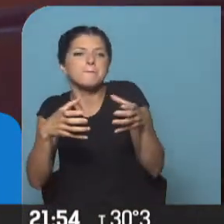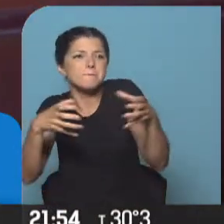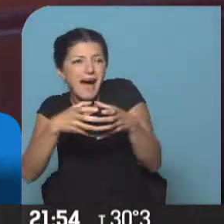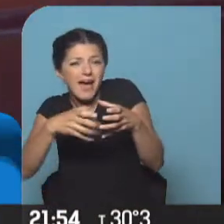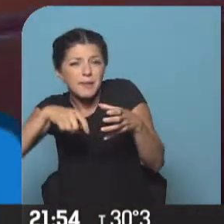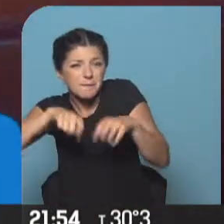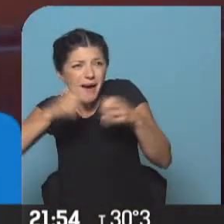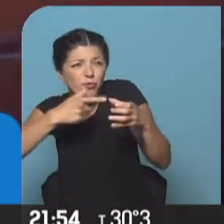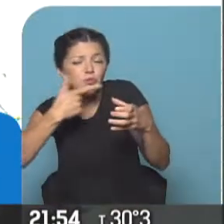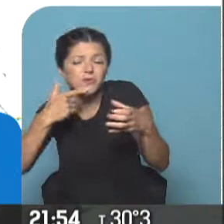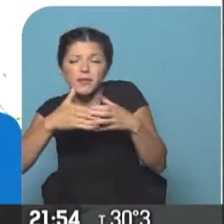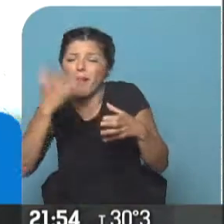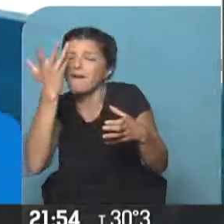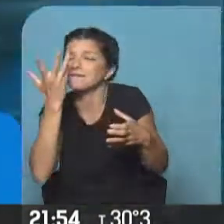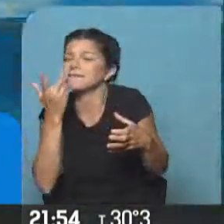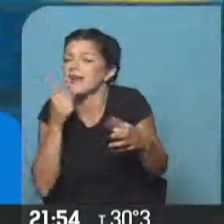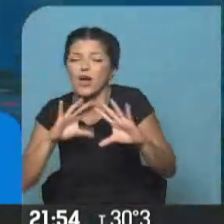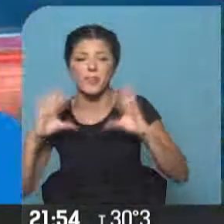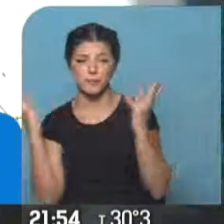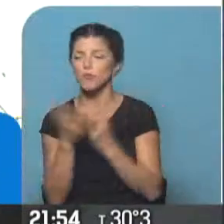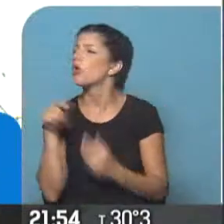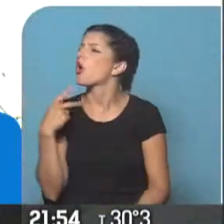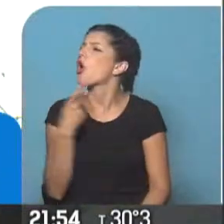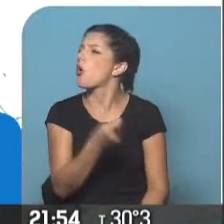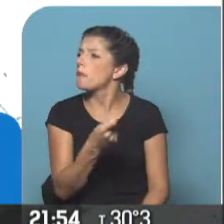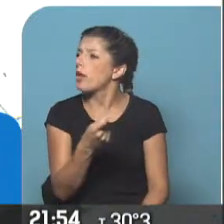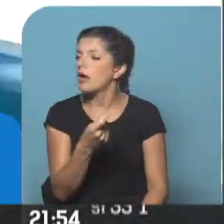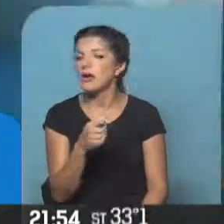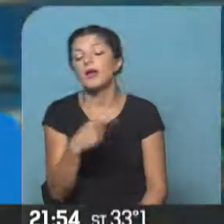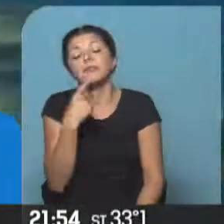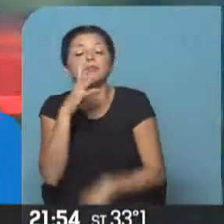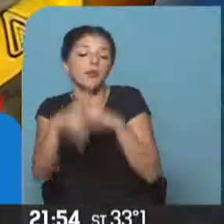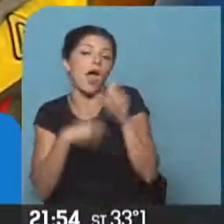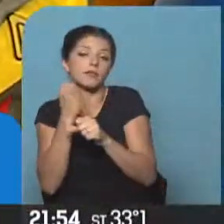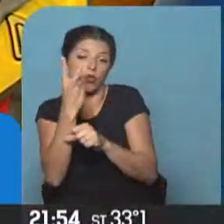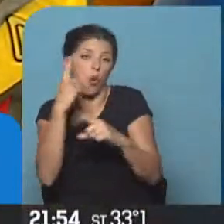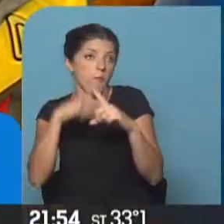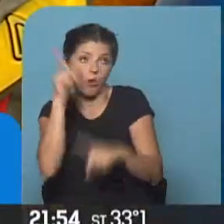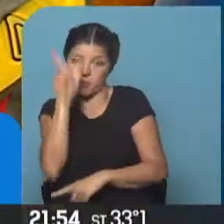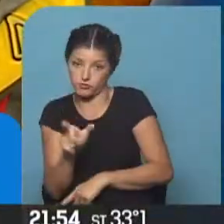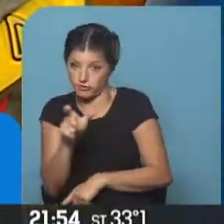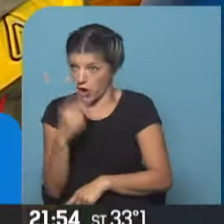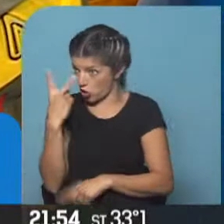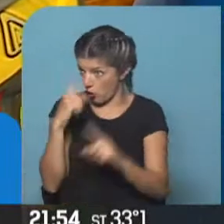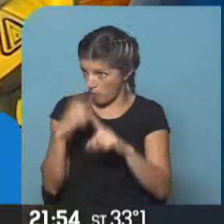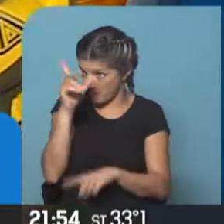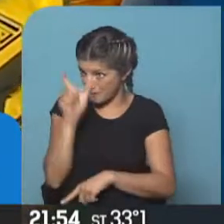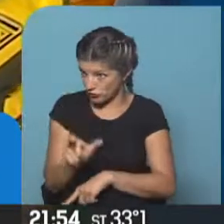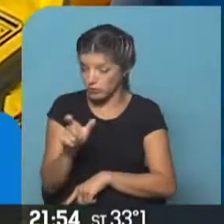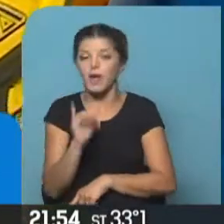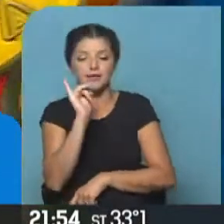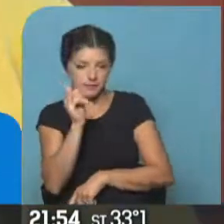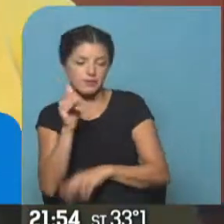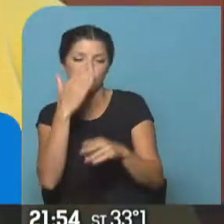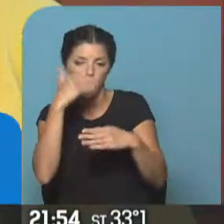mundo. ¿Cuántos viene a comprar? Dice que van a dar dos. ¿Dos por persona nada más? Sí, cuando ellos abran